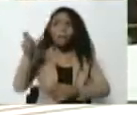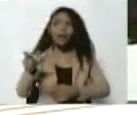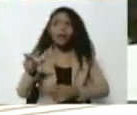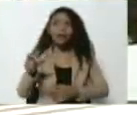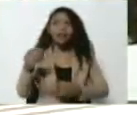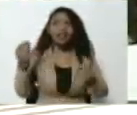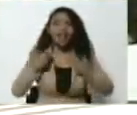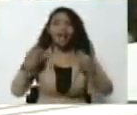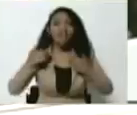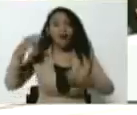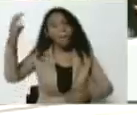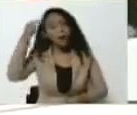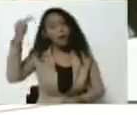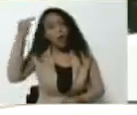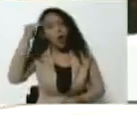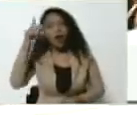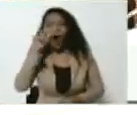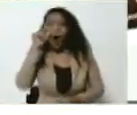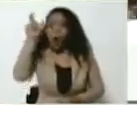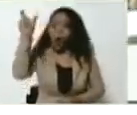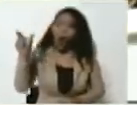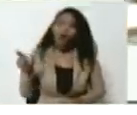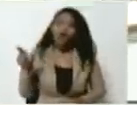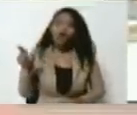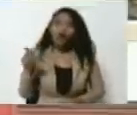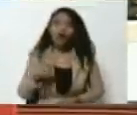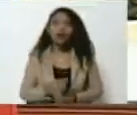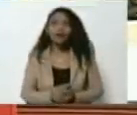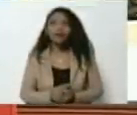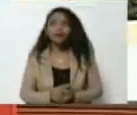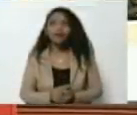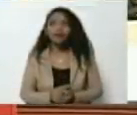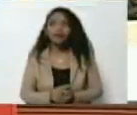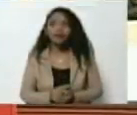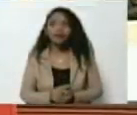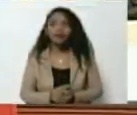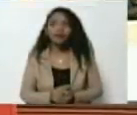viva la memoria del coronel Hugo Trejo!